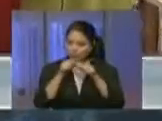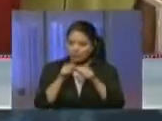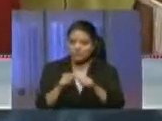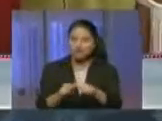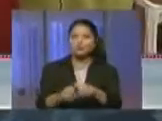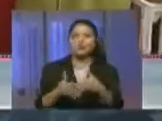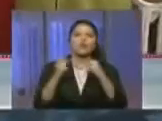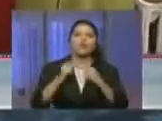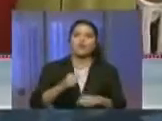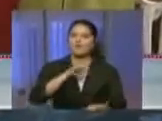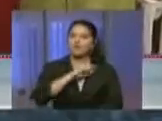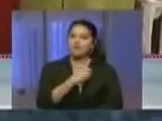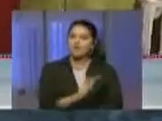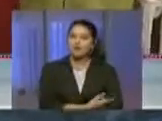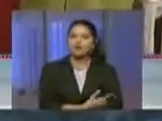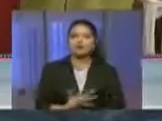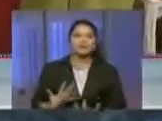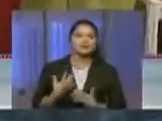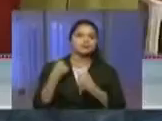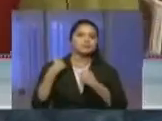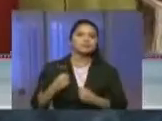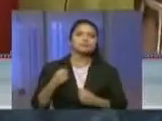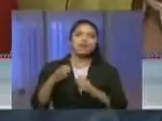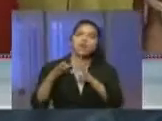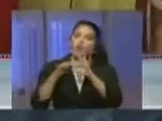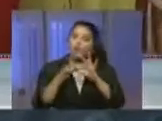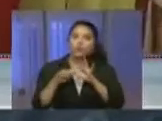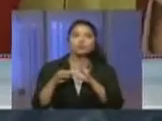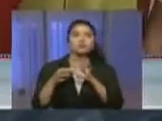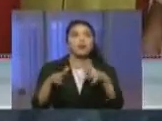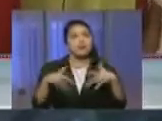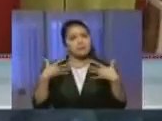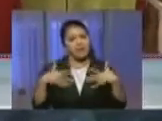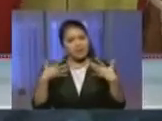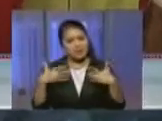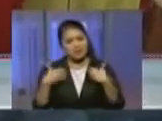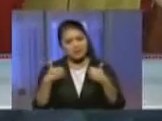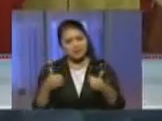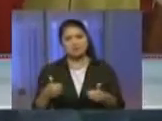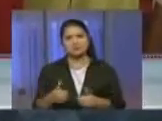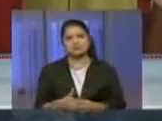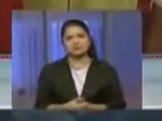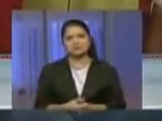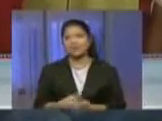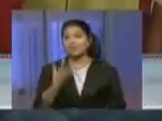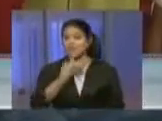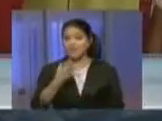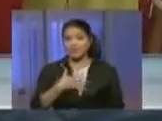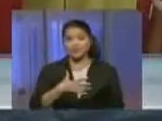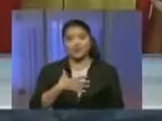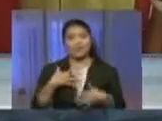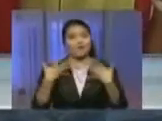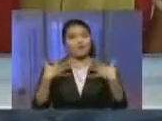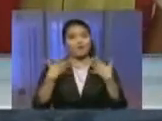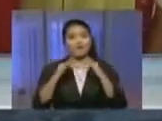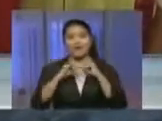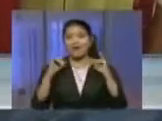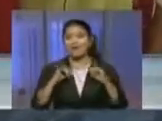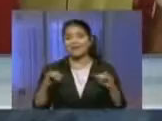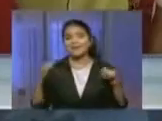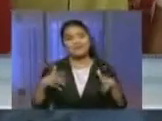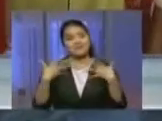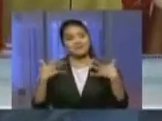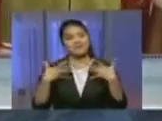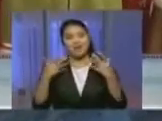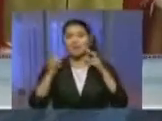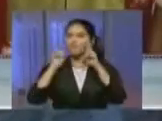mucha fuerza con mucha Unión me alegra mucho me hace muy feliz nos hace muy felices